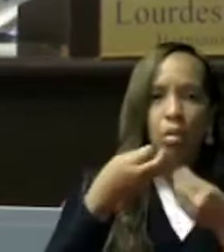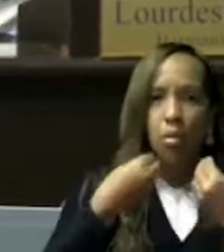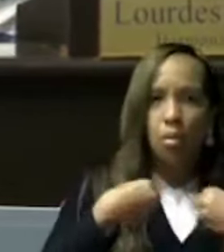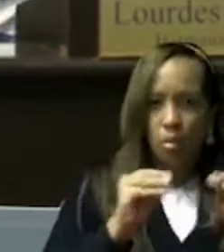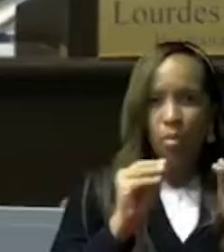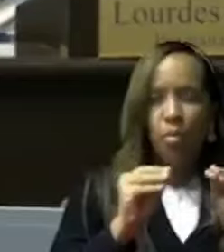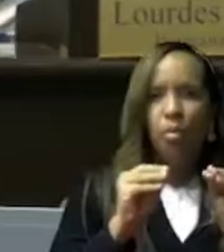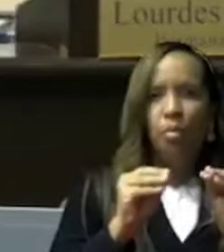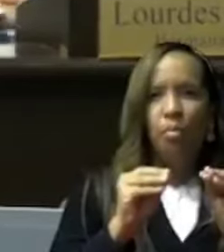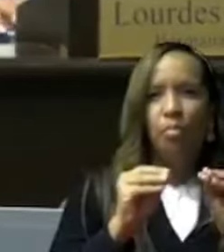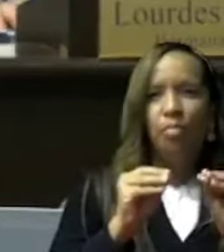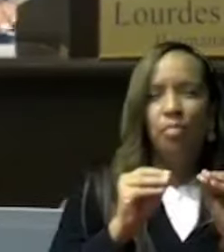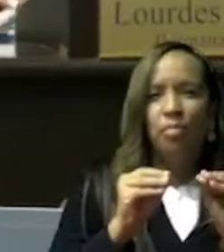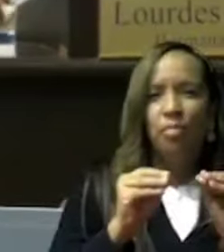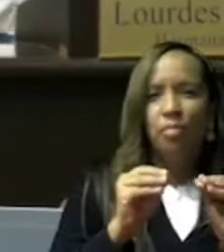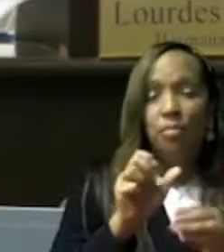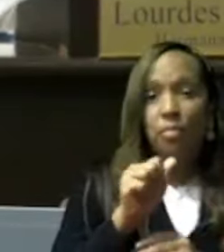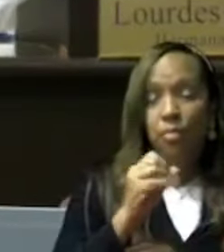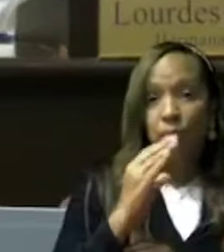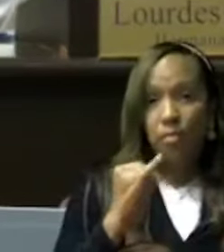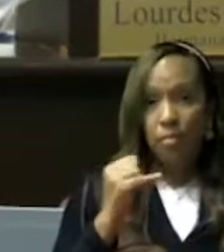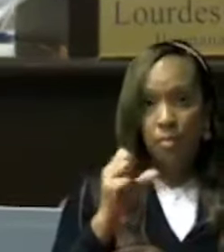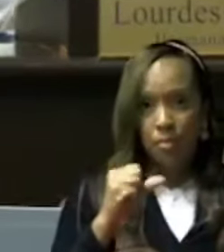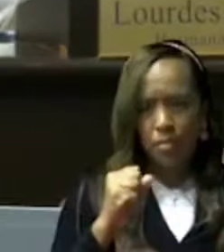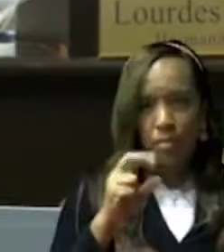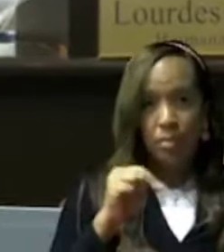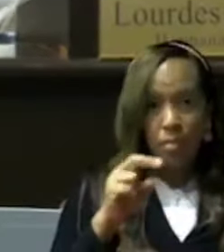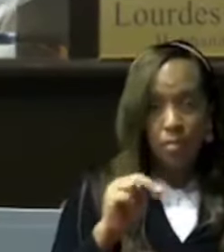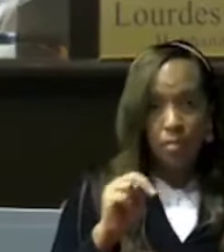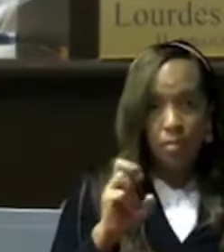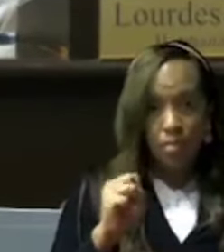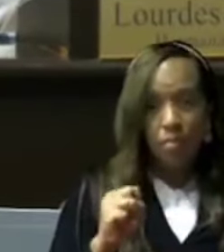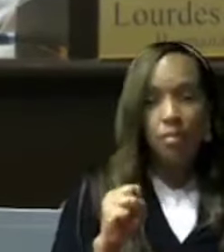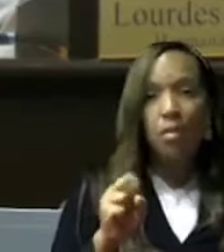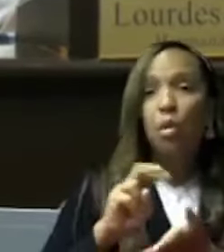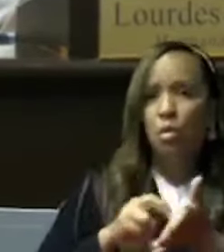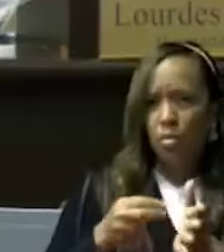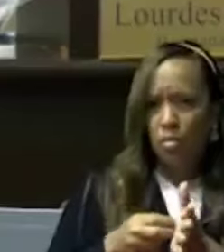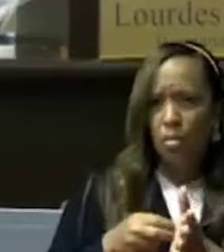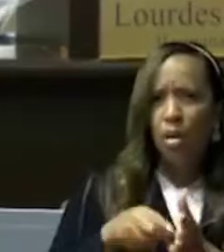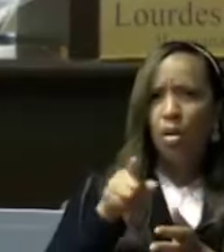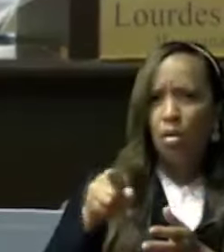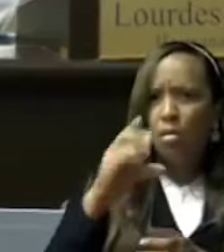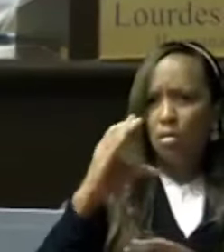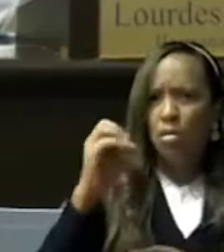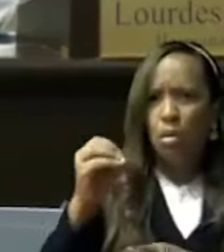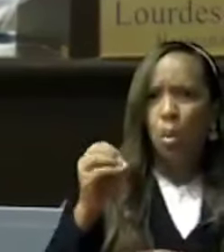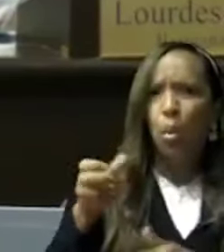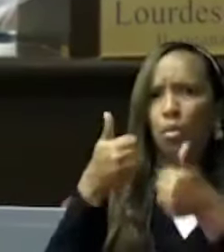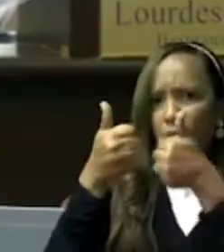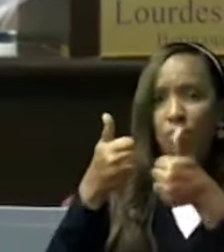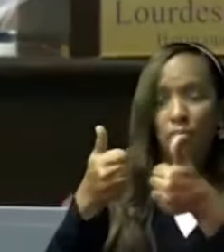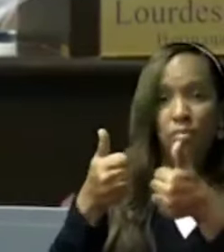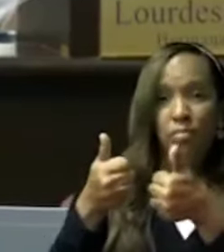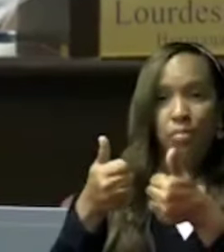manejo económico que ha tenido nuestro gobierno con la responsabilidad que se está manejando,